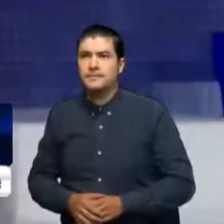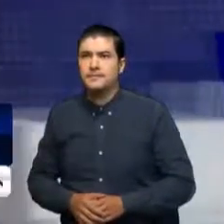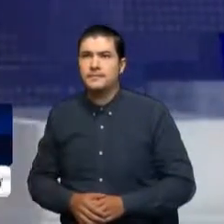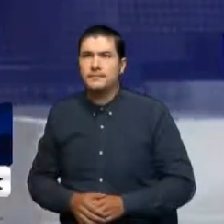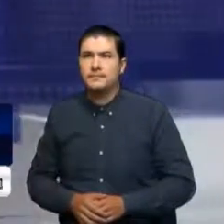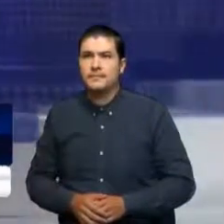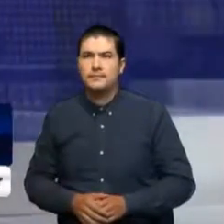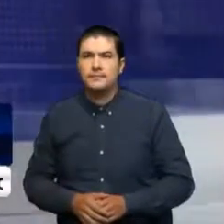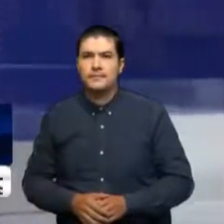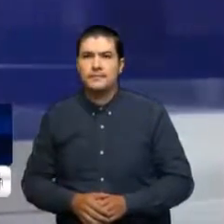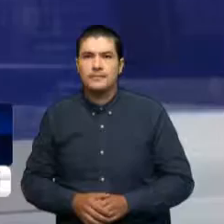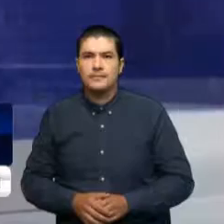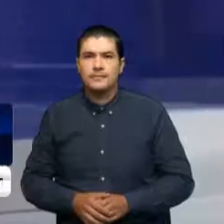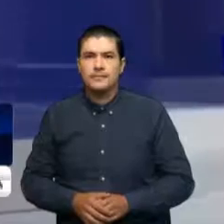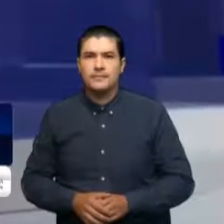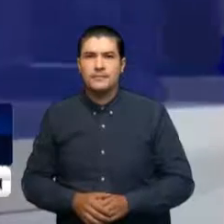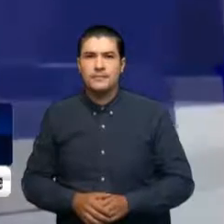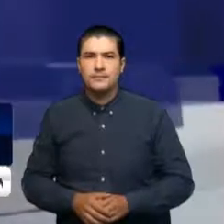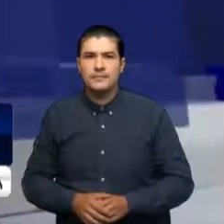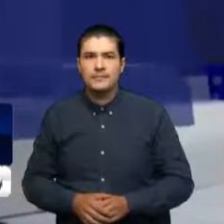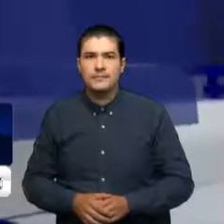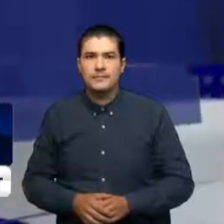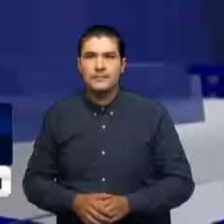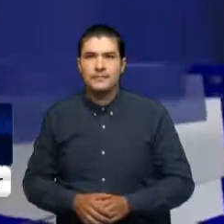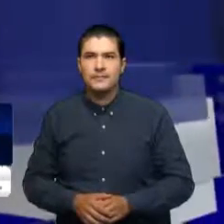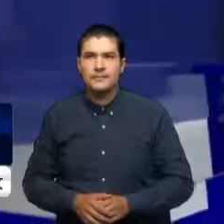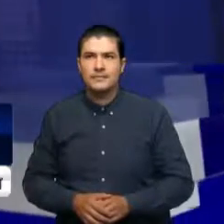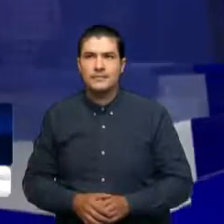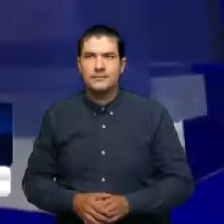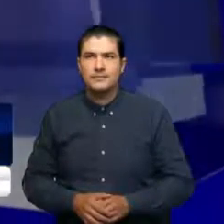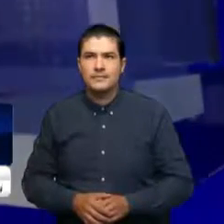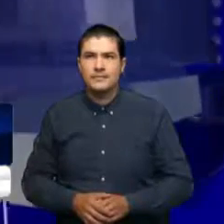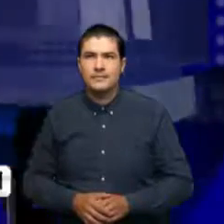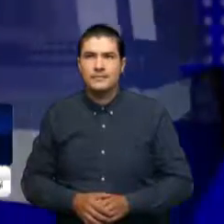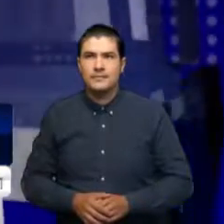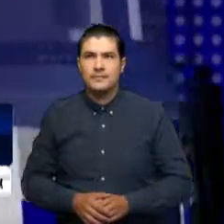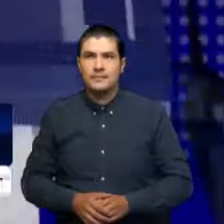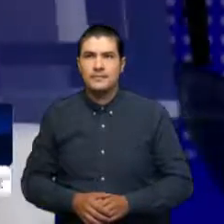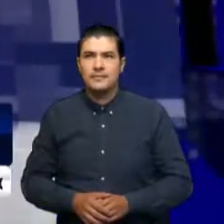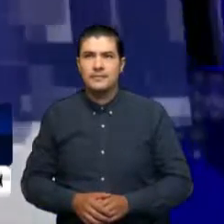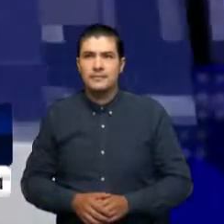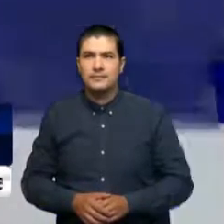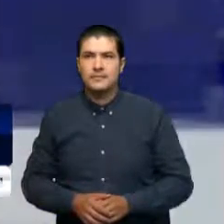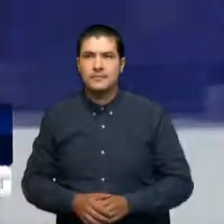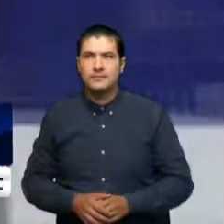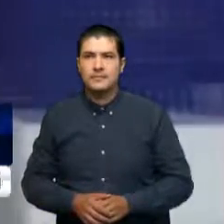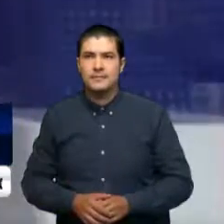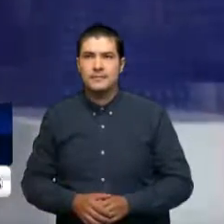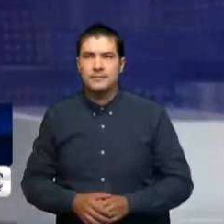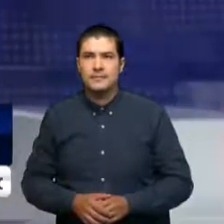No me va a hacer quedar mal, hombre. No, no importa. Haga su mejor esfuerzo.